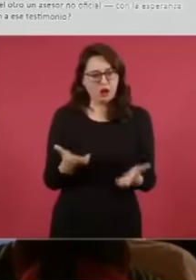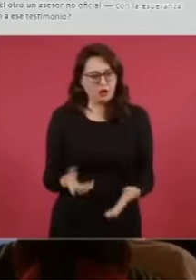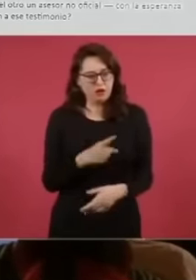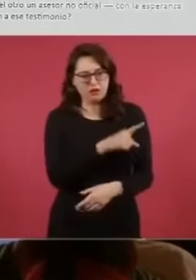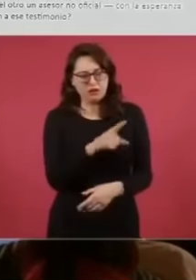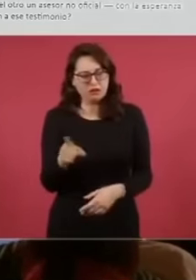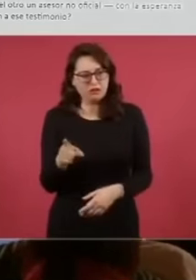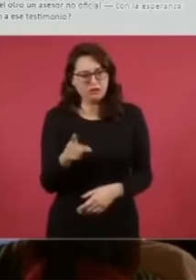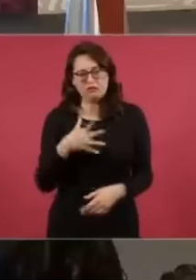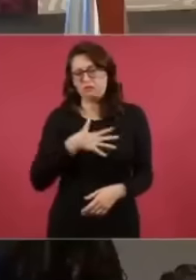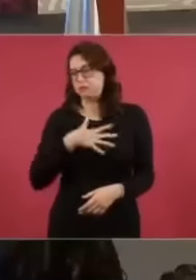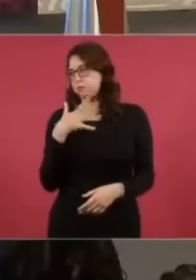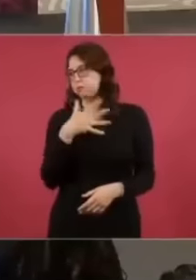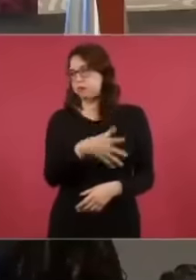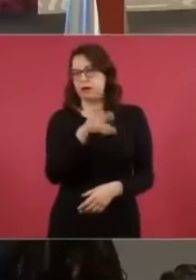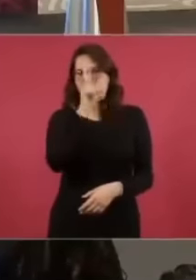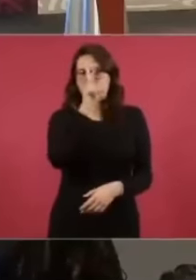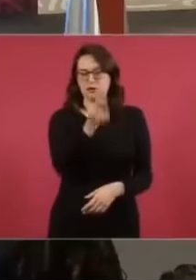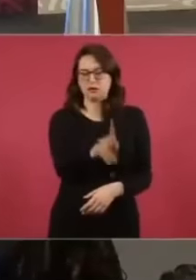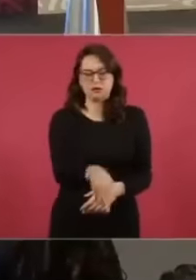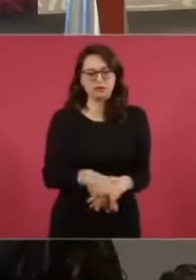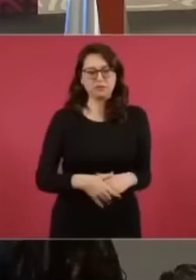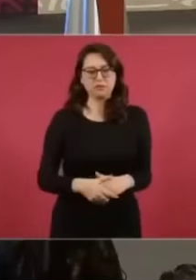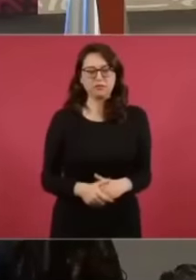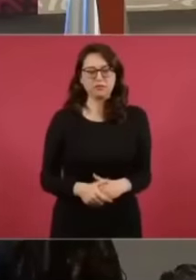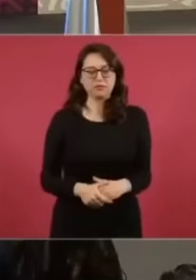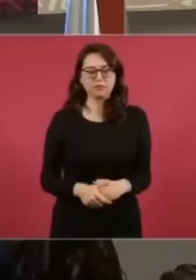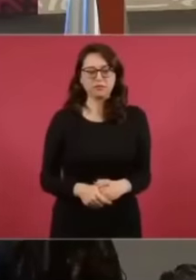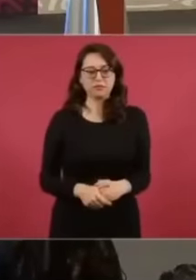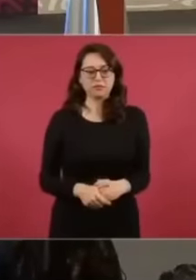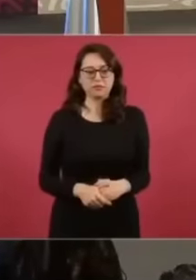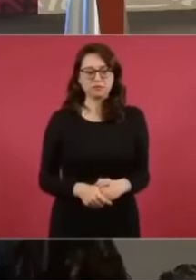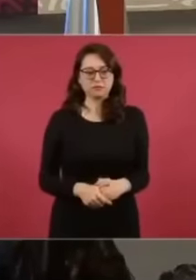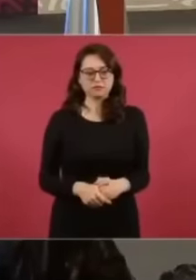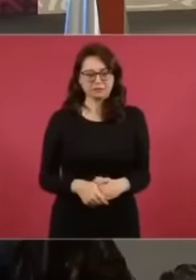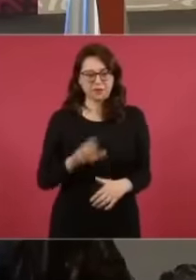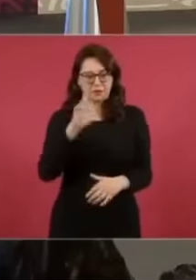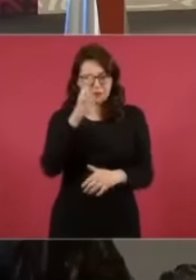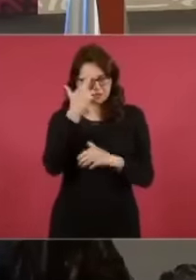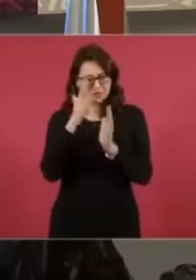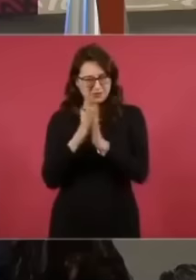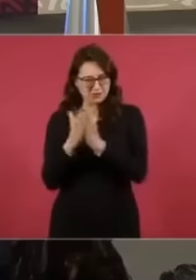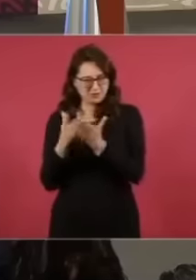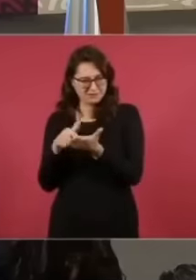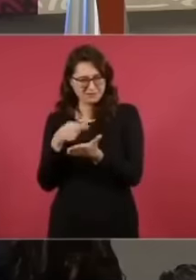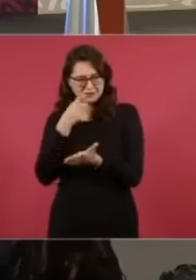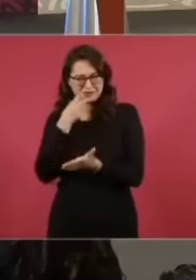los que aparecían pegados en las puertas de las casas.